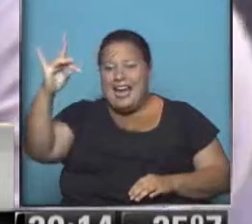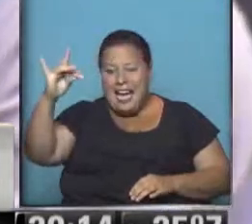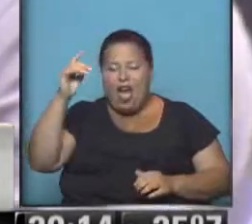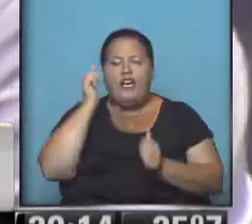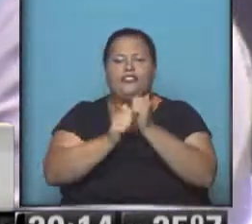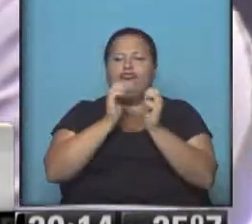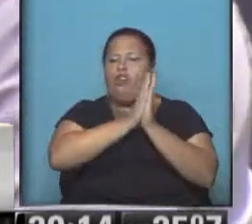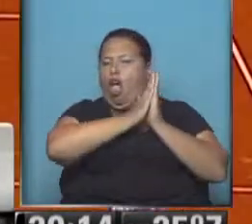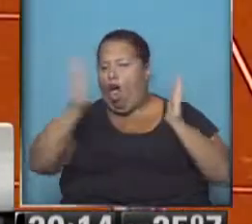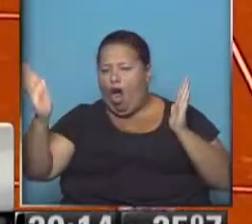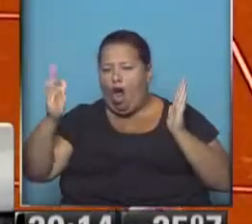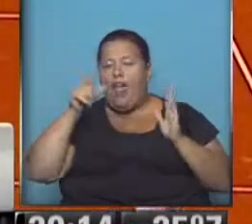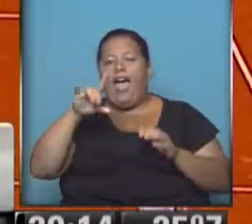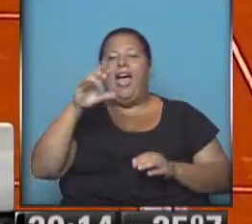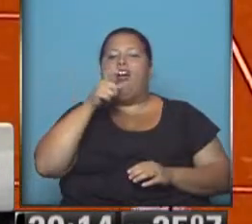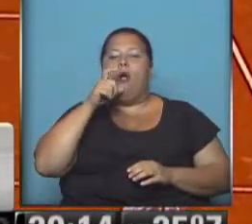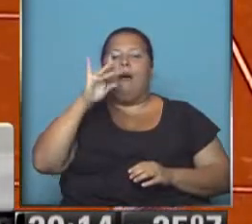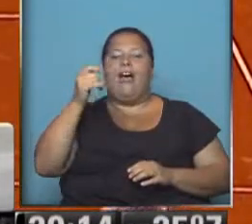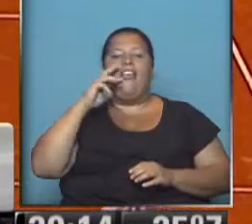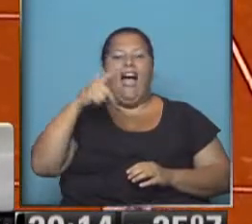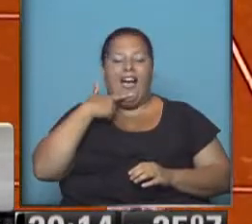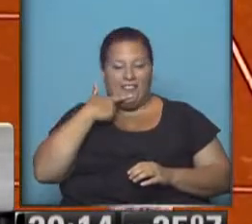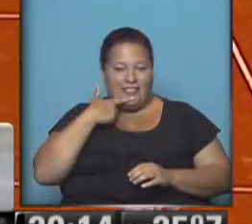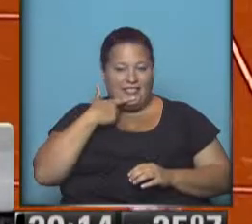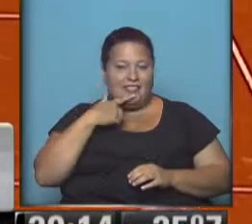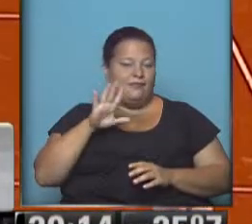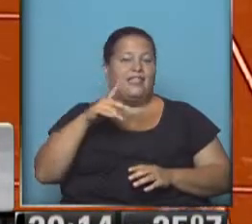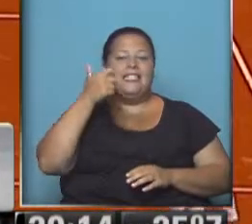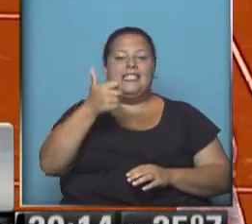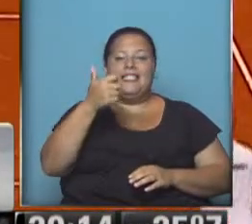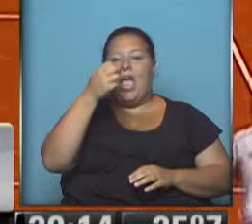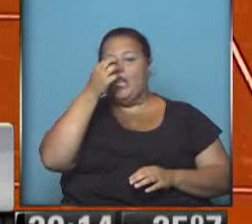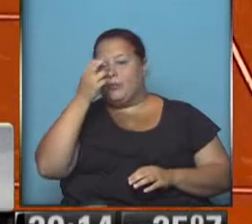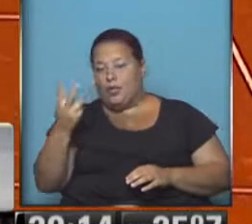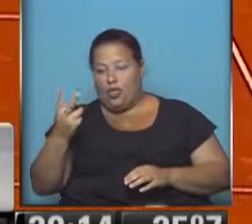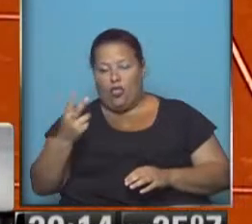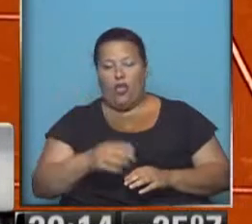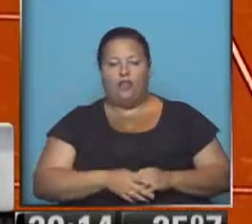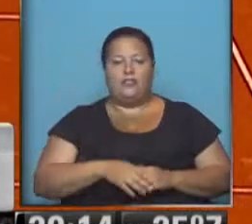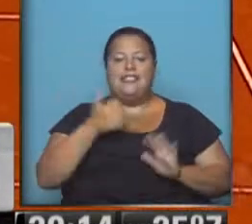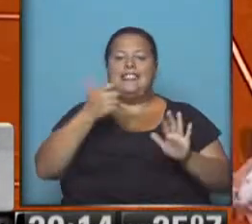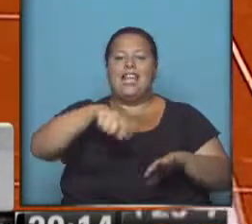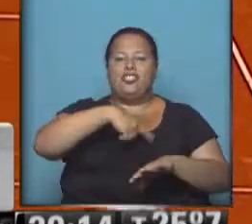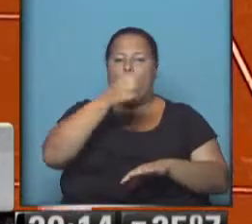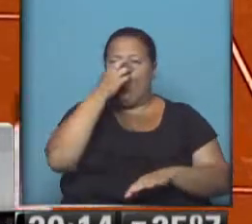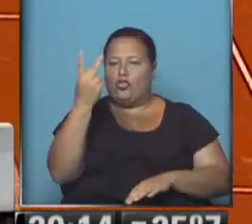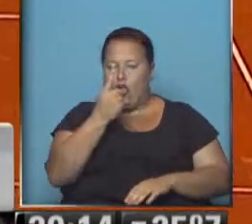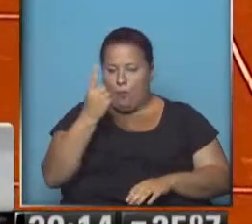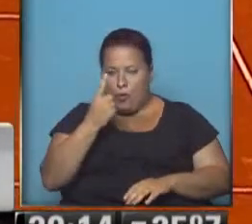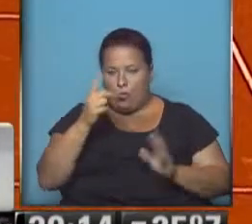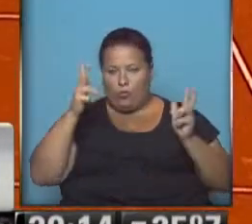la historia de la Copa Davis. Un single. Era 6:22, 6 horas 22 minutos que